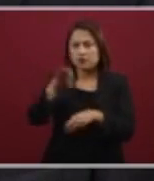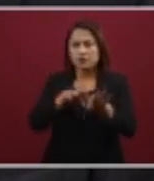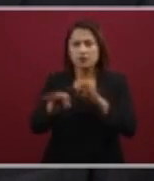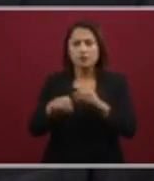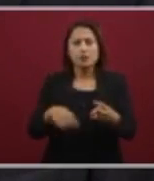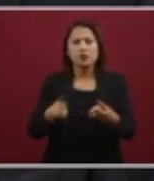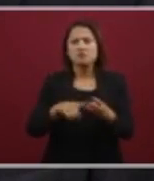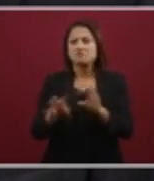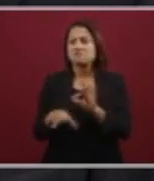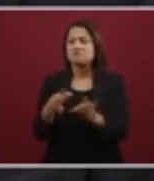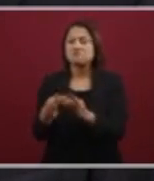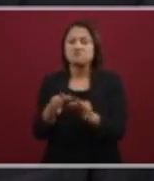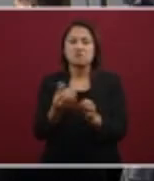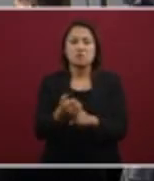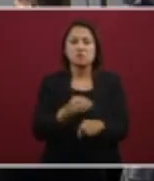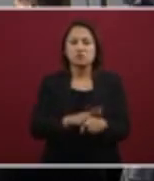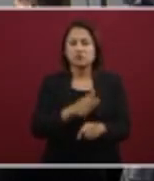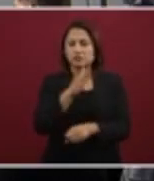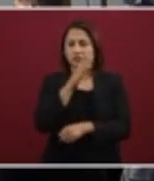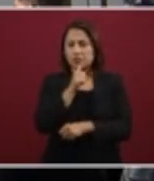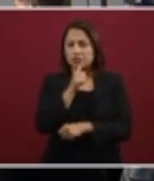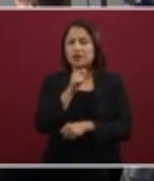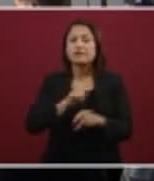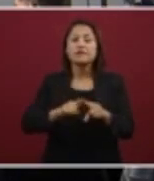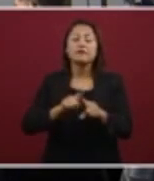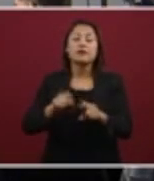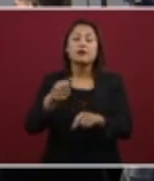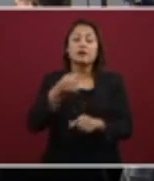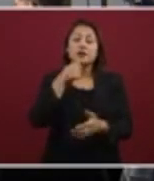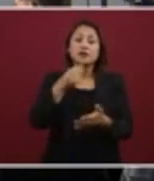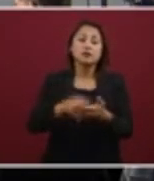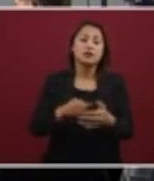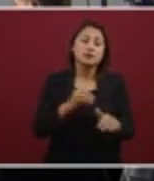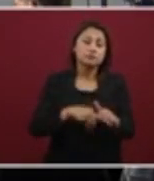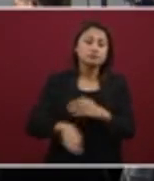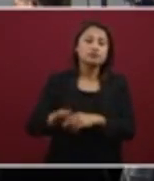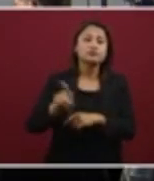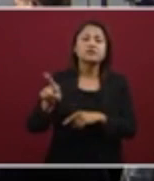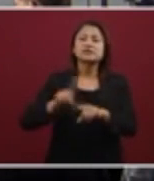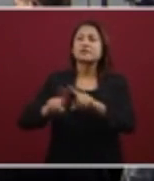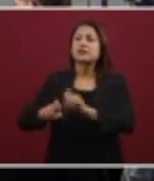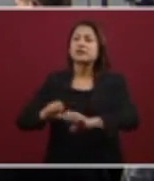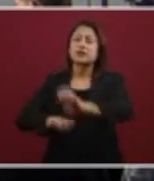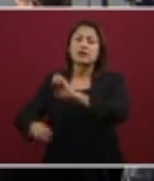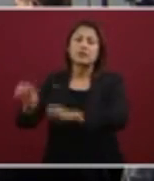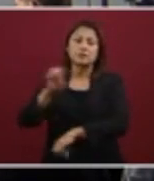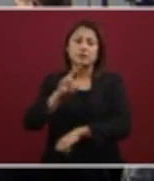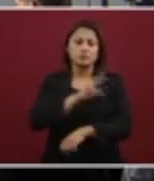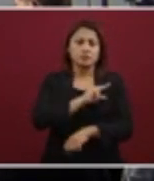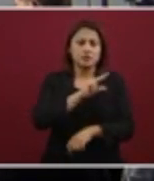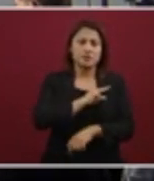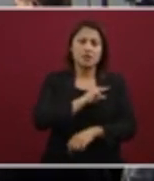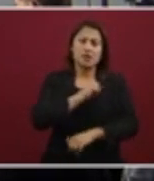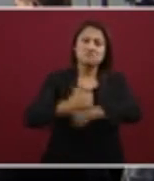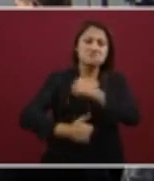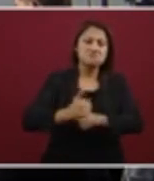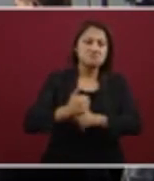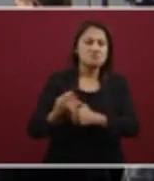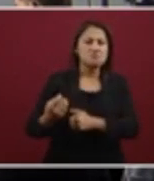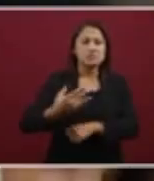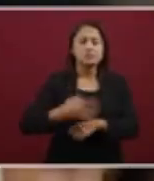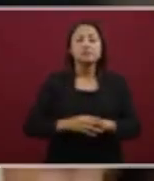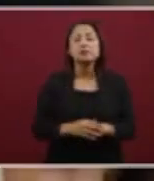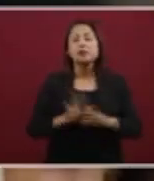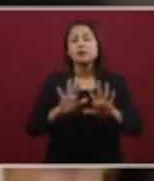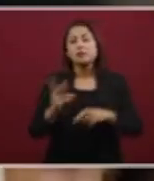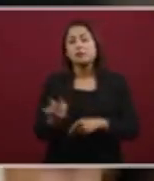Además, en cuestión de mensajerías, hay empresas privadas muy competitivas. La pregunta que le haría a usted